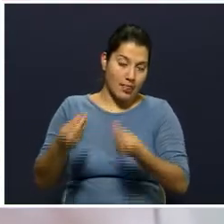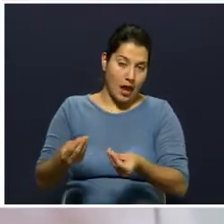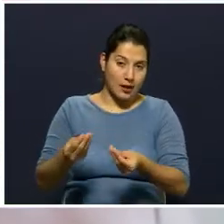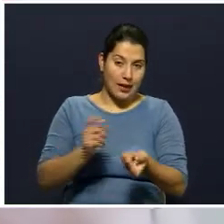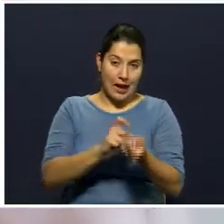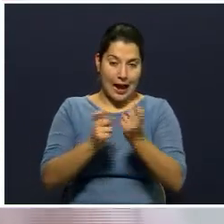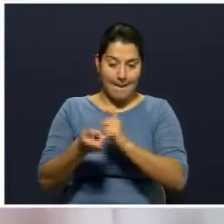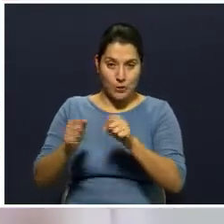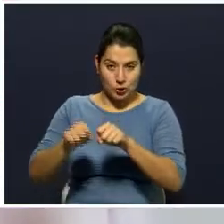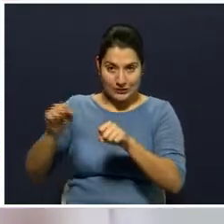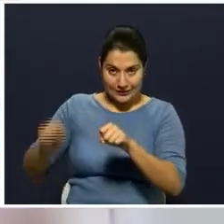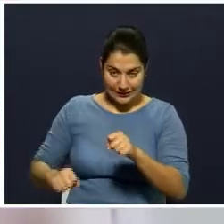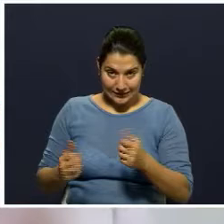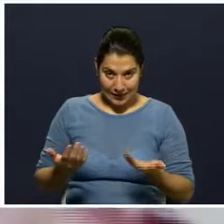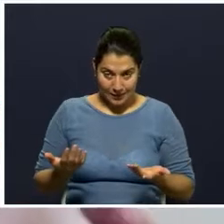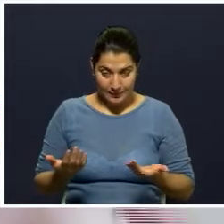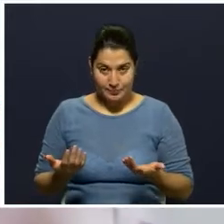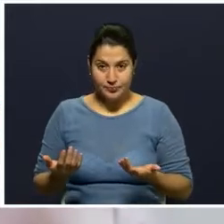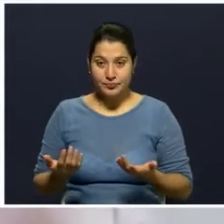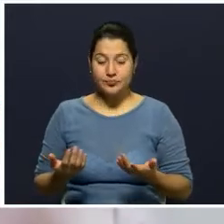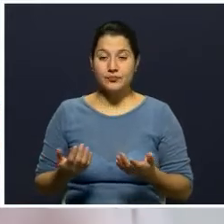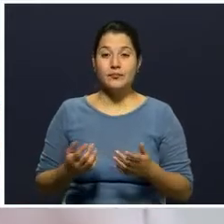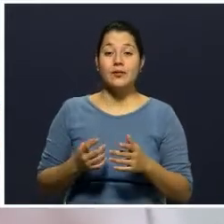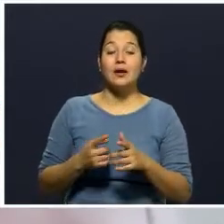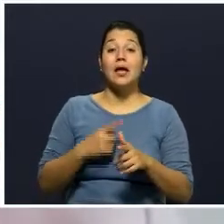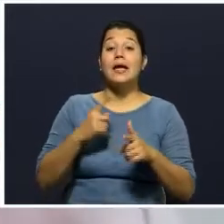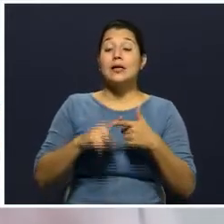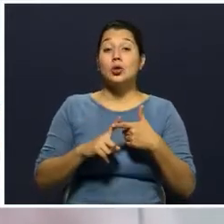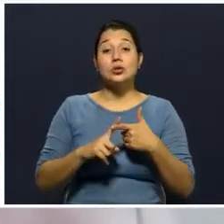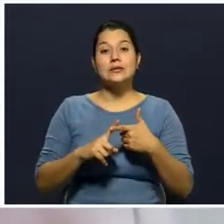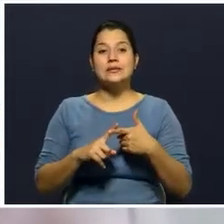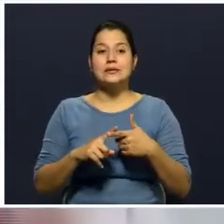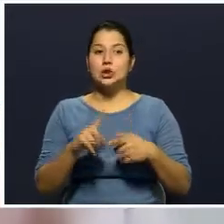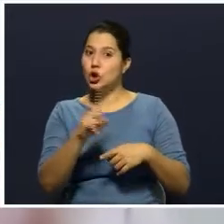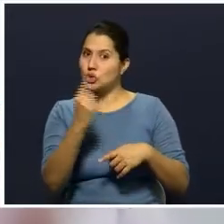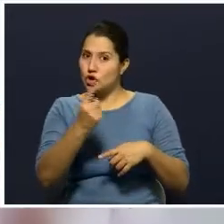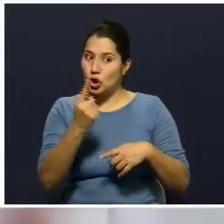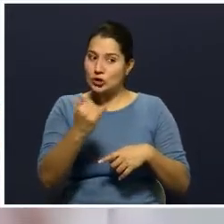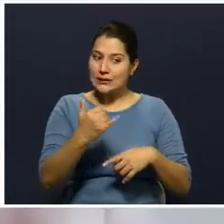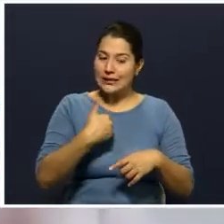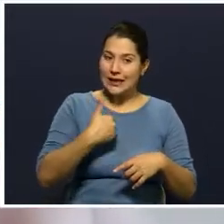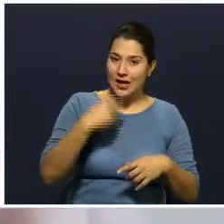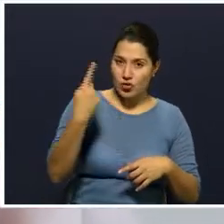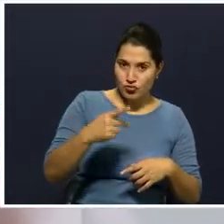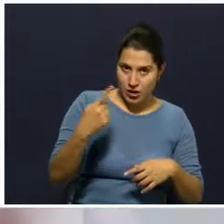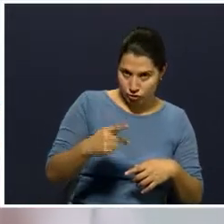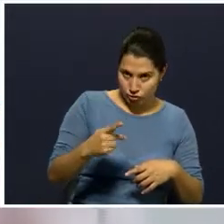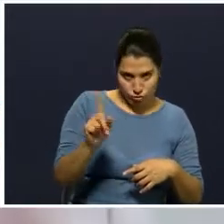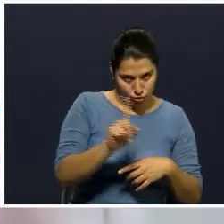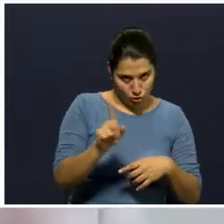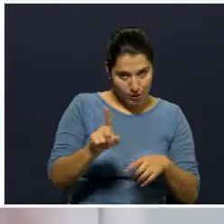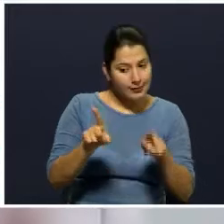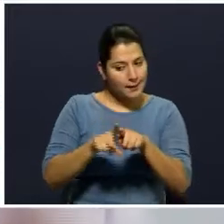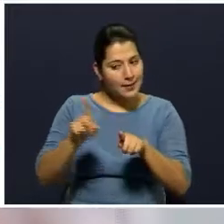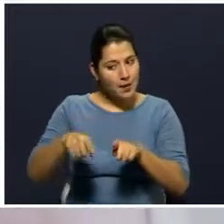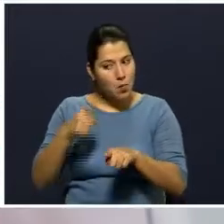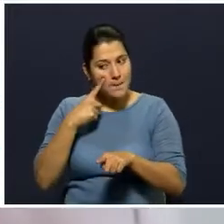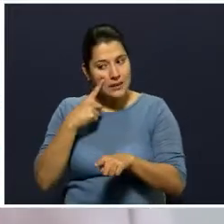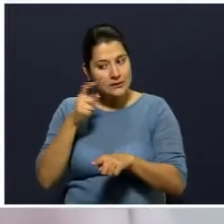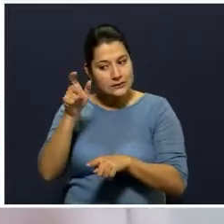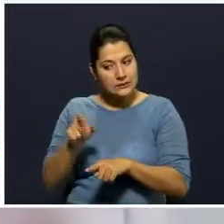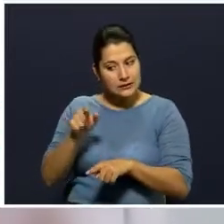que analizamos. No es solo que tenga un factor de riesgo de salud, es que la persona no constituya un peligro para sí misma o